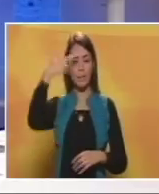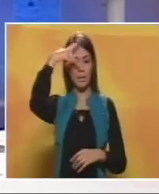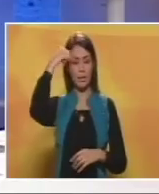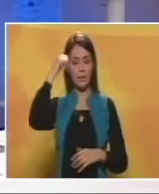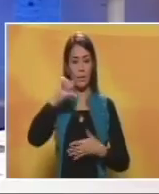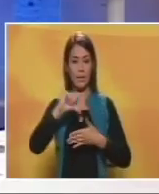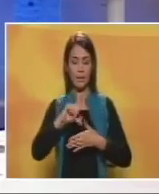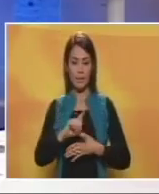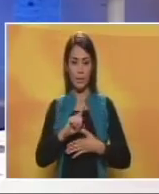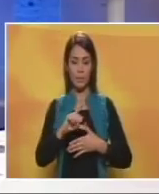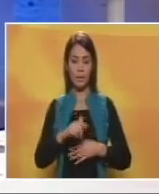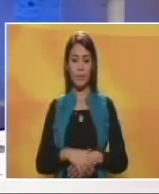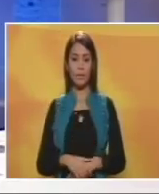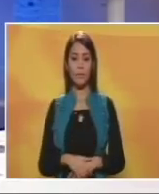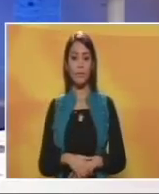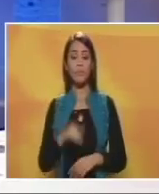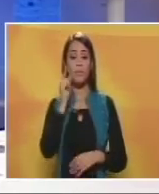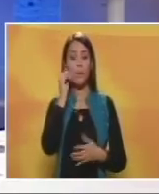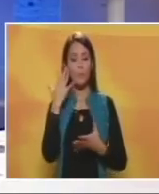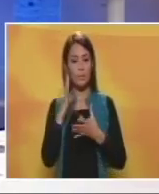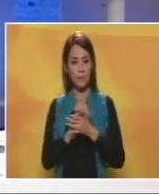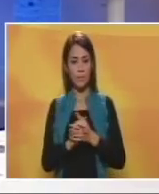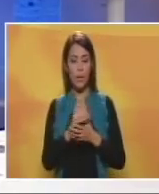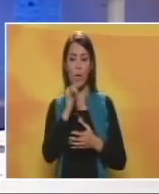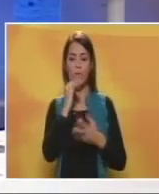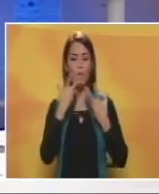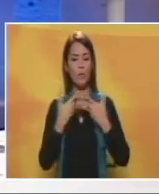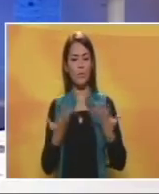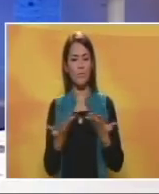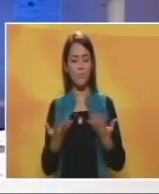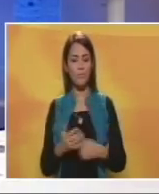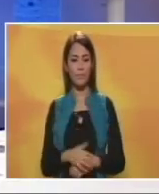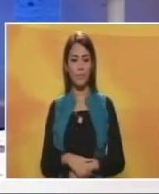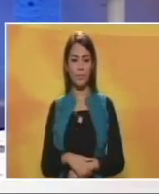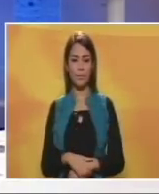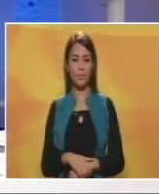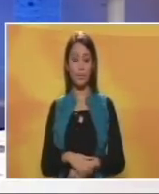nuestro compañero Luis Morocho del canal Aliado Latina nos ofrece detalles